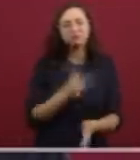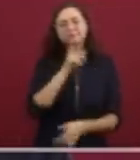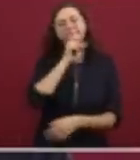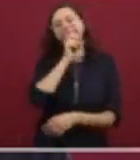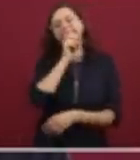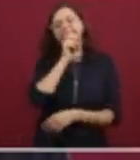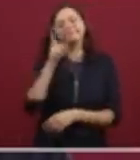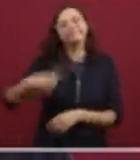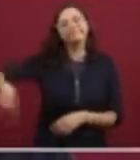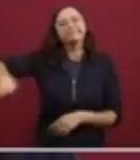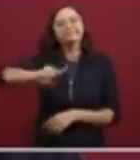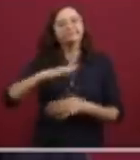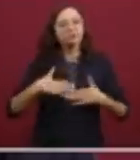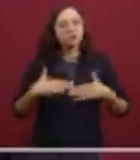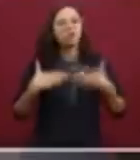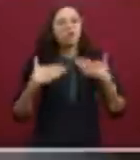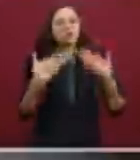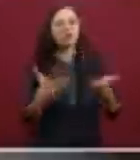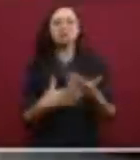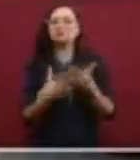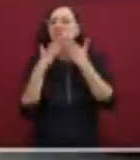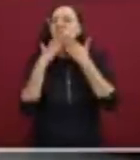que no va a haber despidos